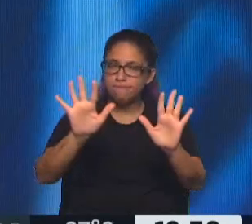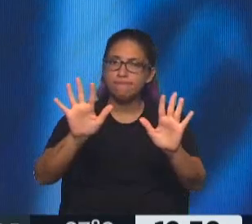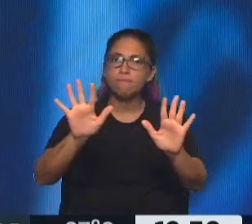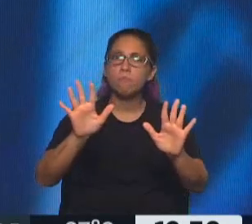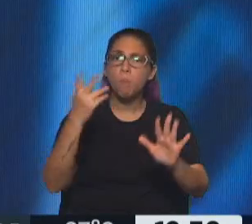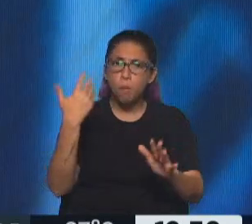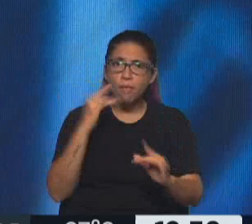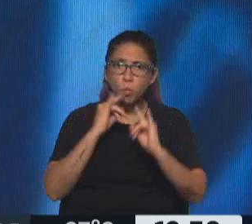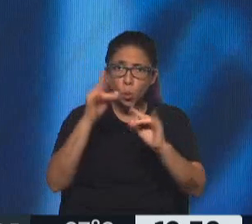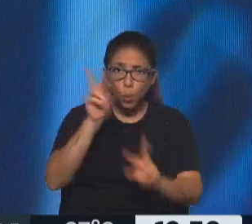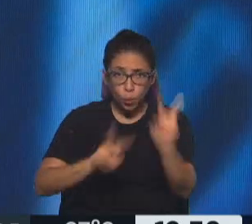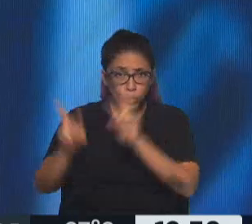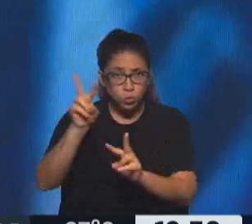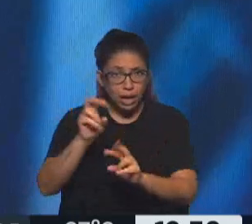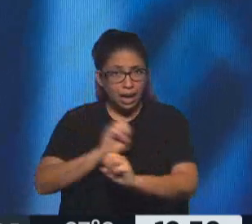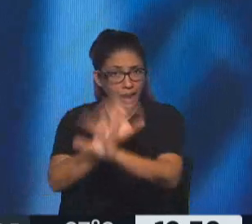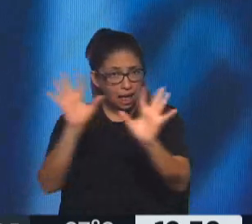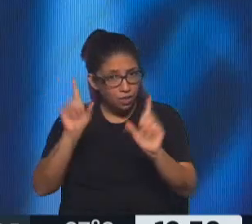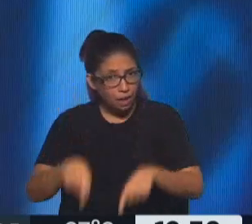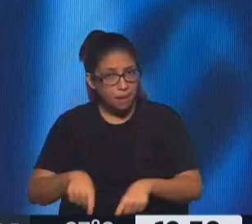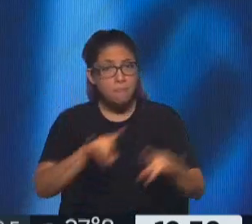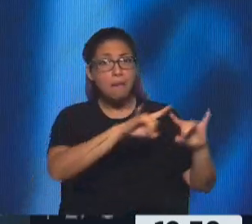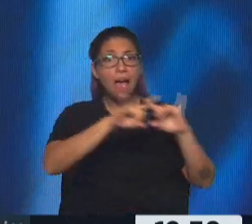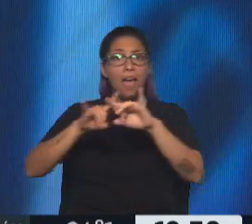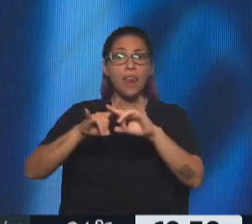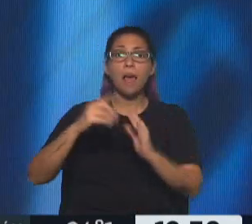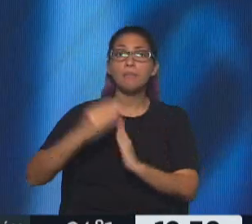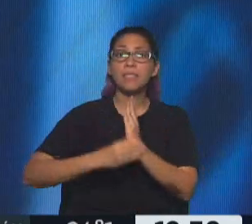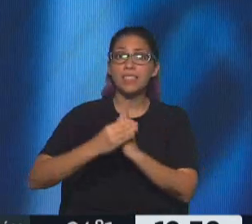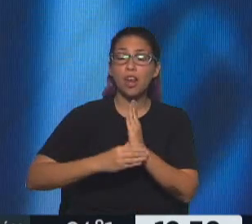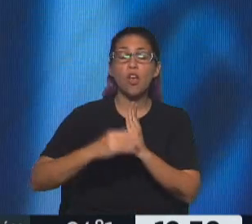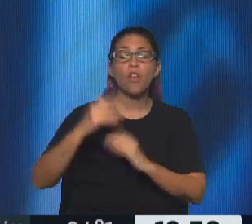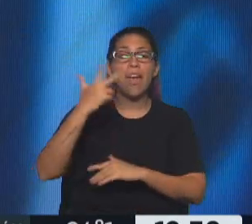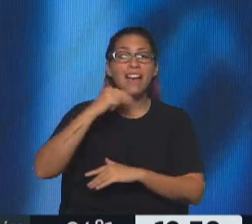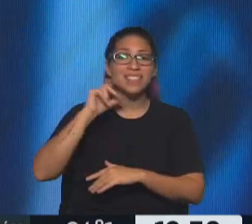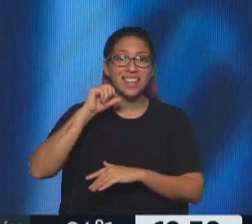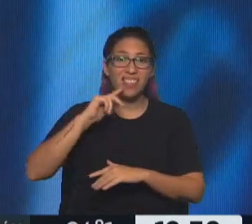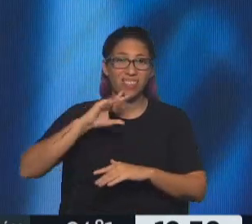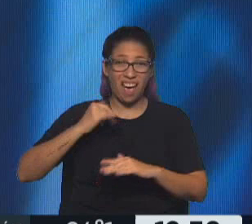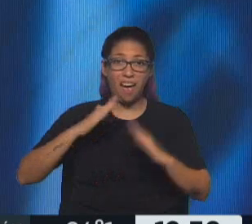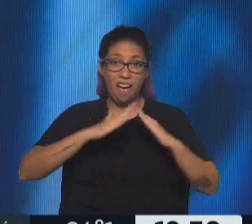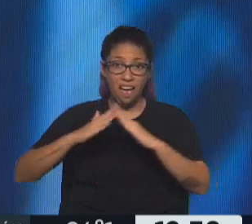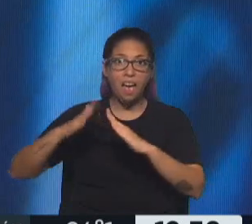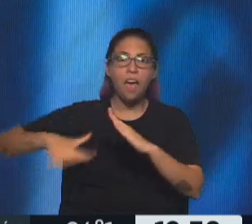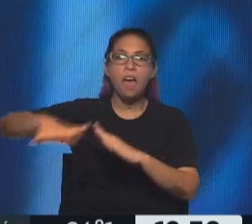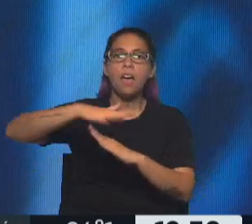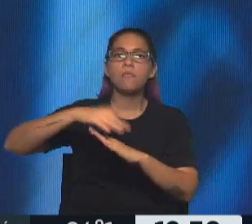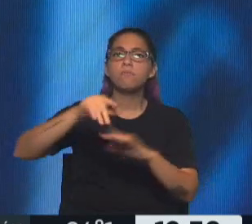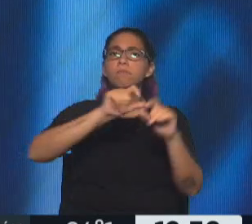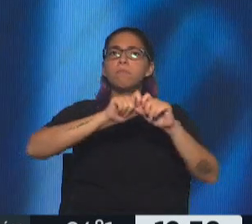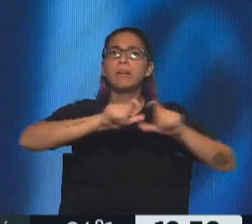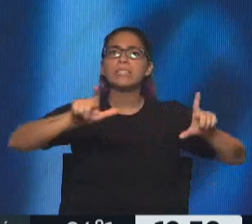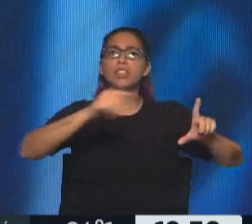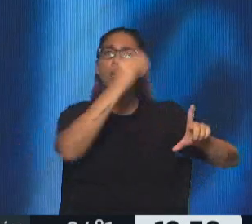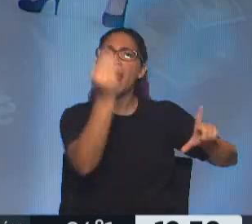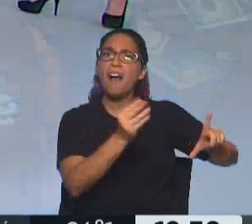ir a buscar ustedes si quieren. Está en la página web del Ministerio de Hacienda, en la Secretaría de Finanzas, ponen presentación gráfica